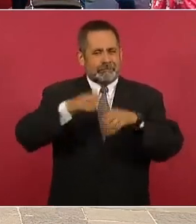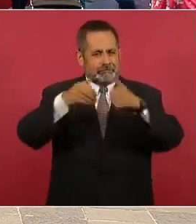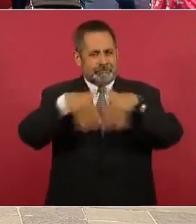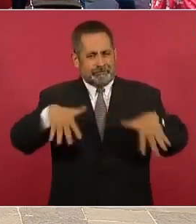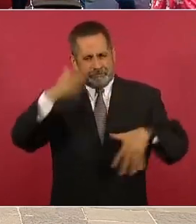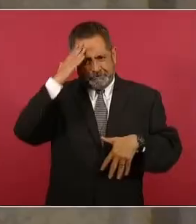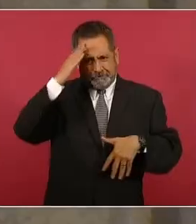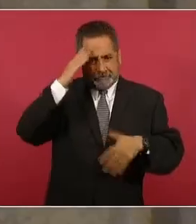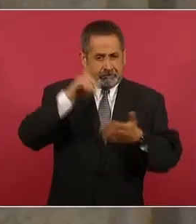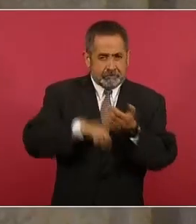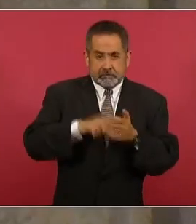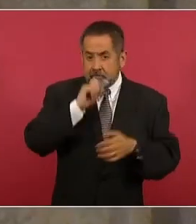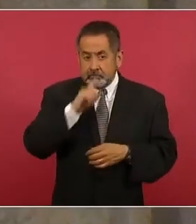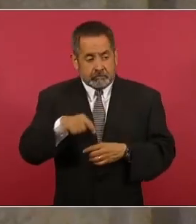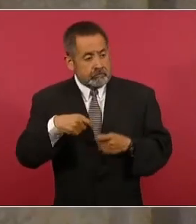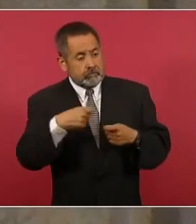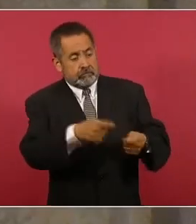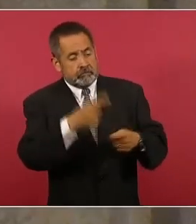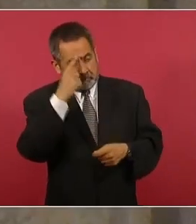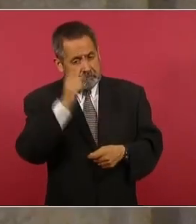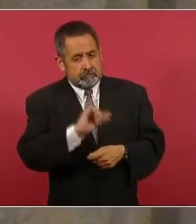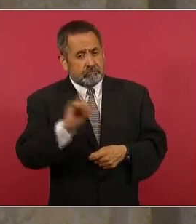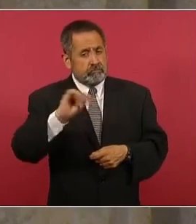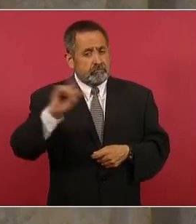los artistas,